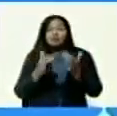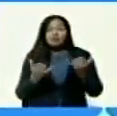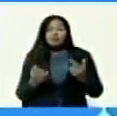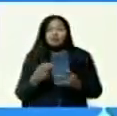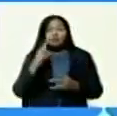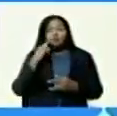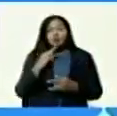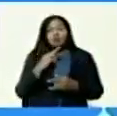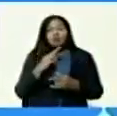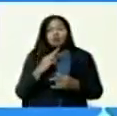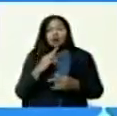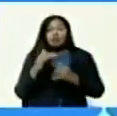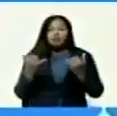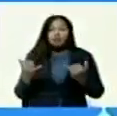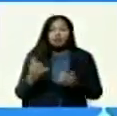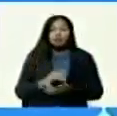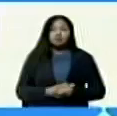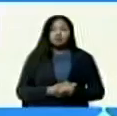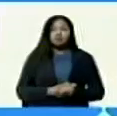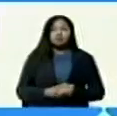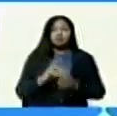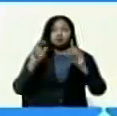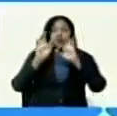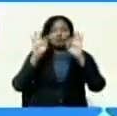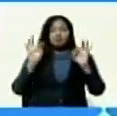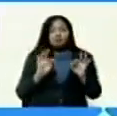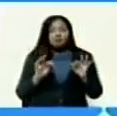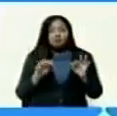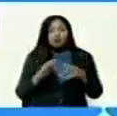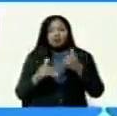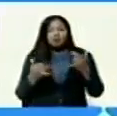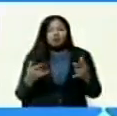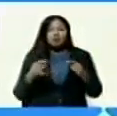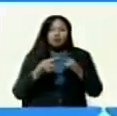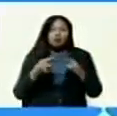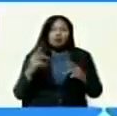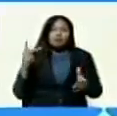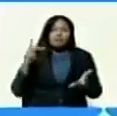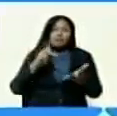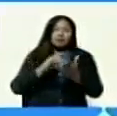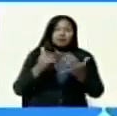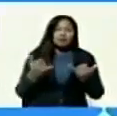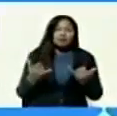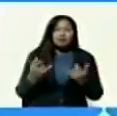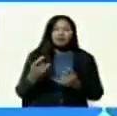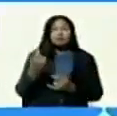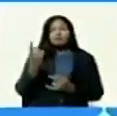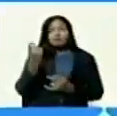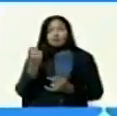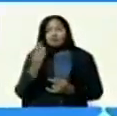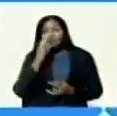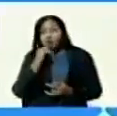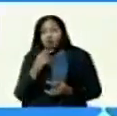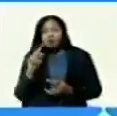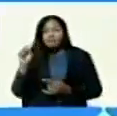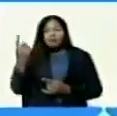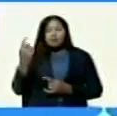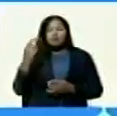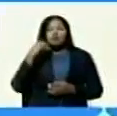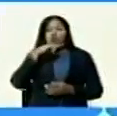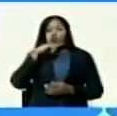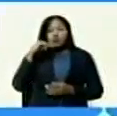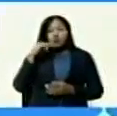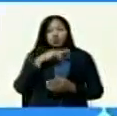bolívar digital y el nuevo mecanismo de represión que entrará sin falta el